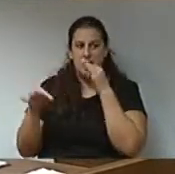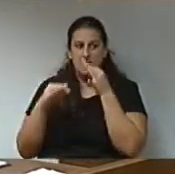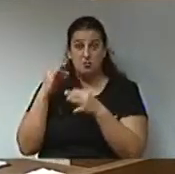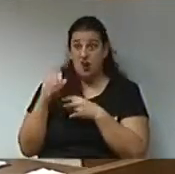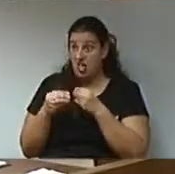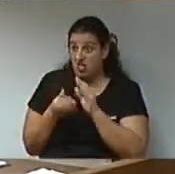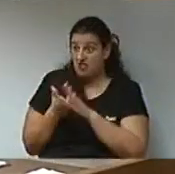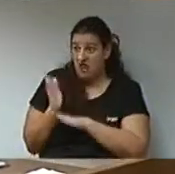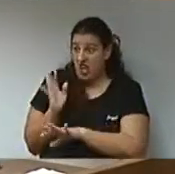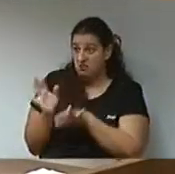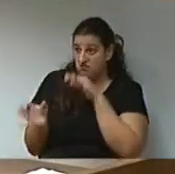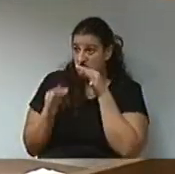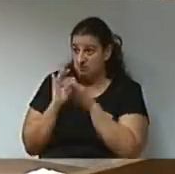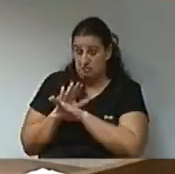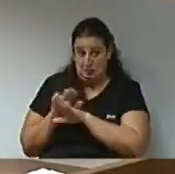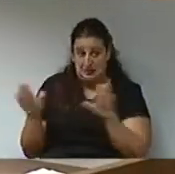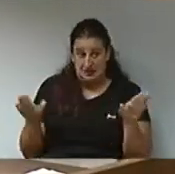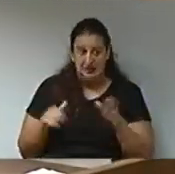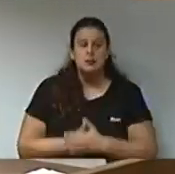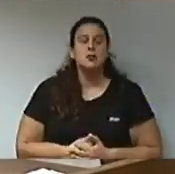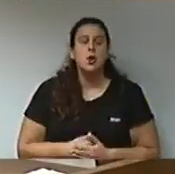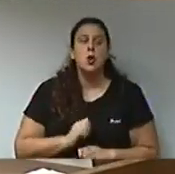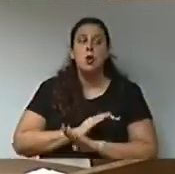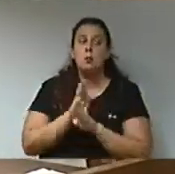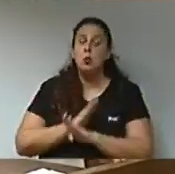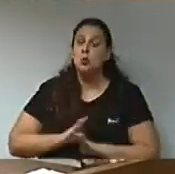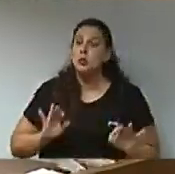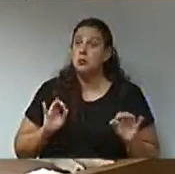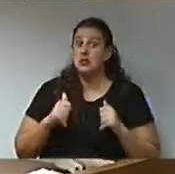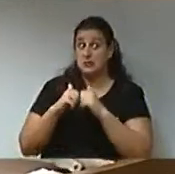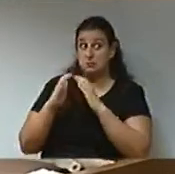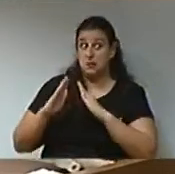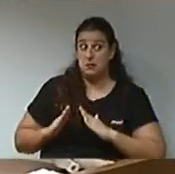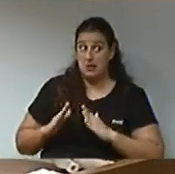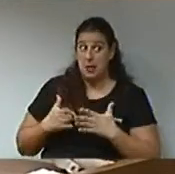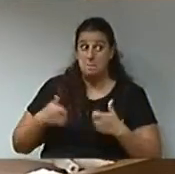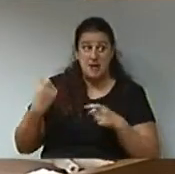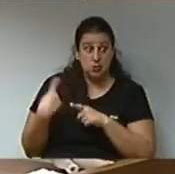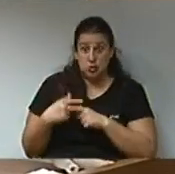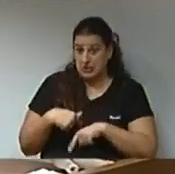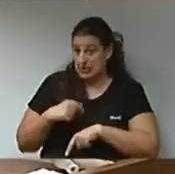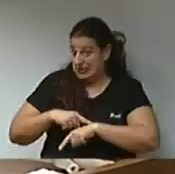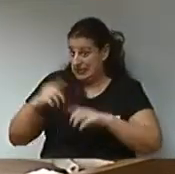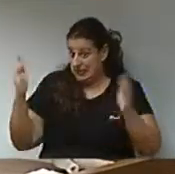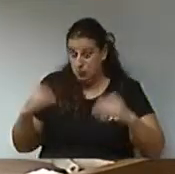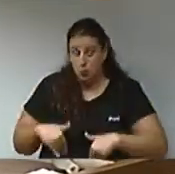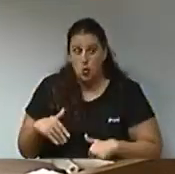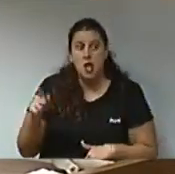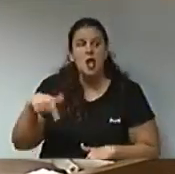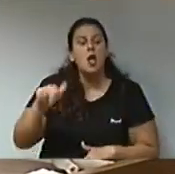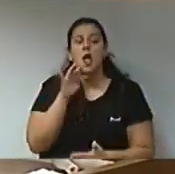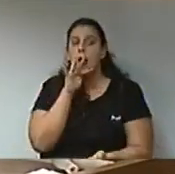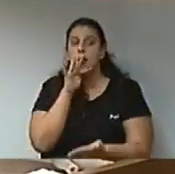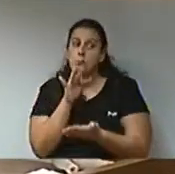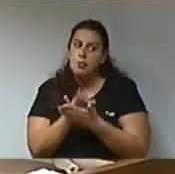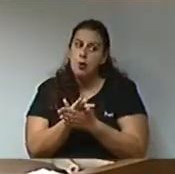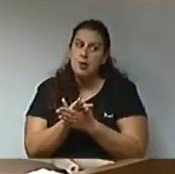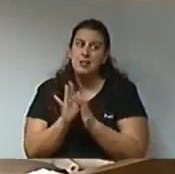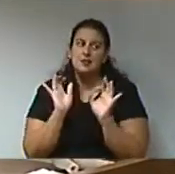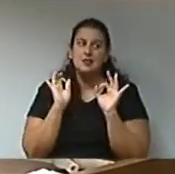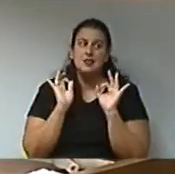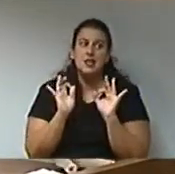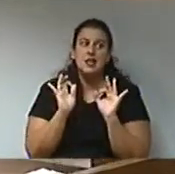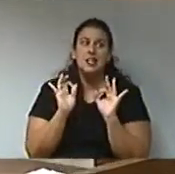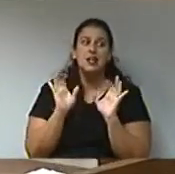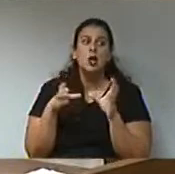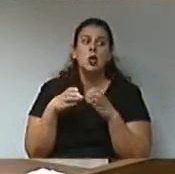para esto. Por último, señor presidente, la vivienda. Hay más cosas, no me da tiempo. Prometieron que la comunidad